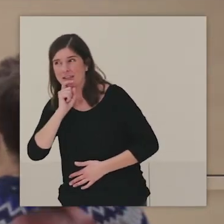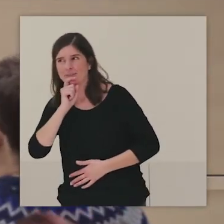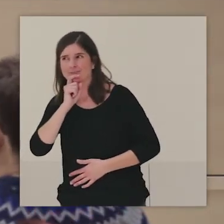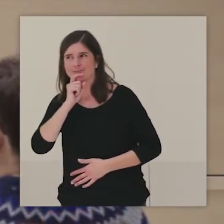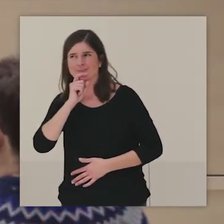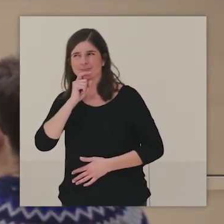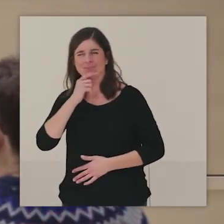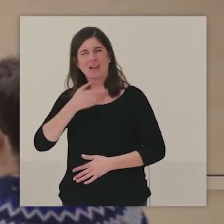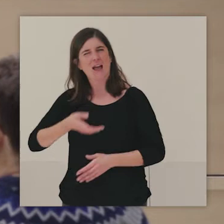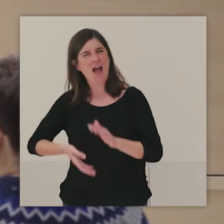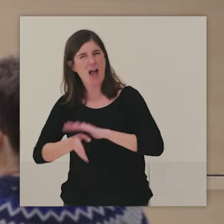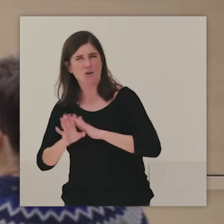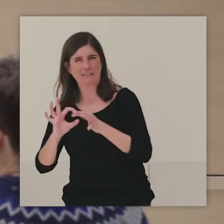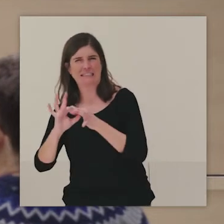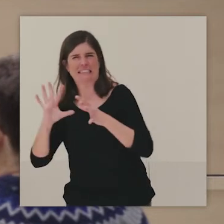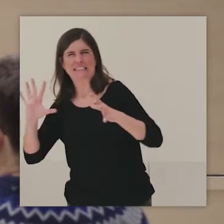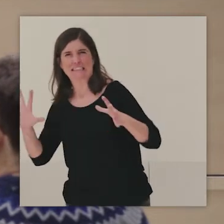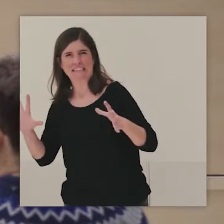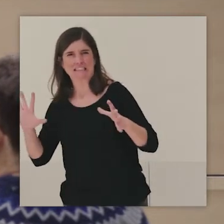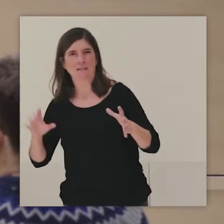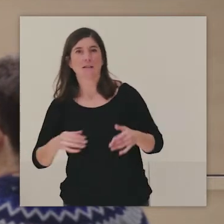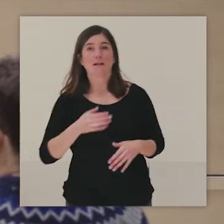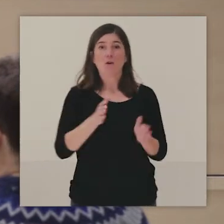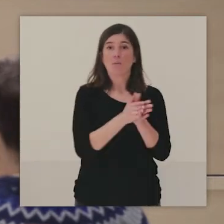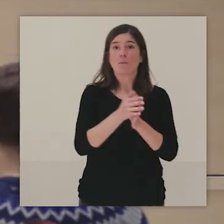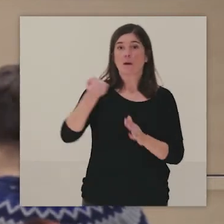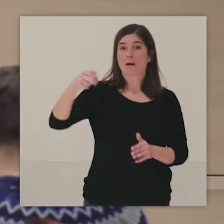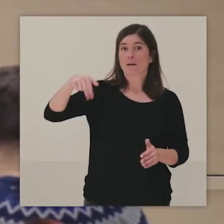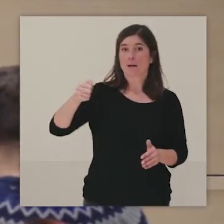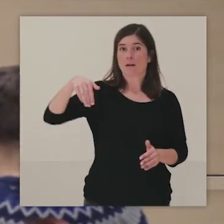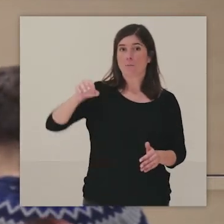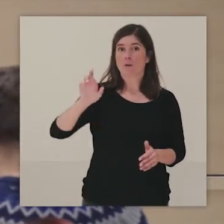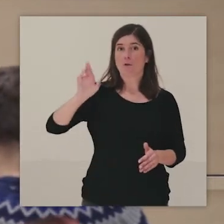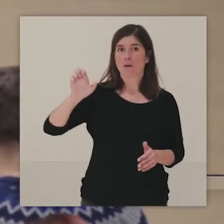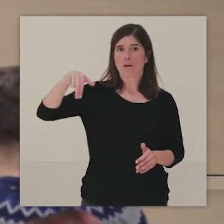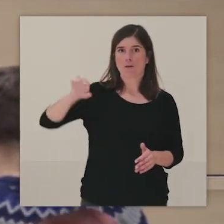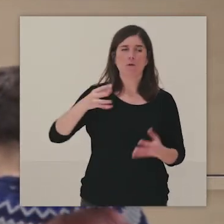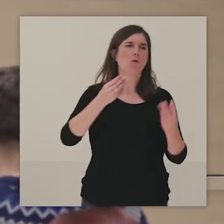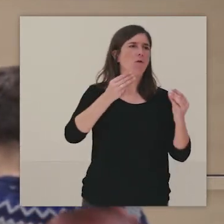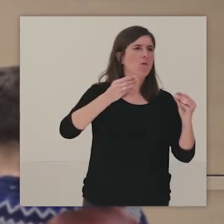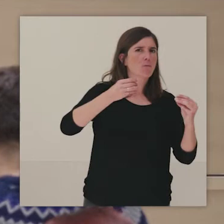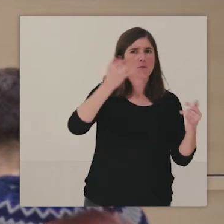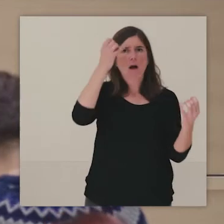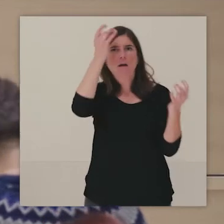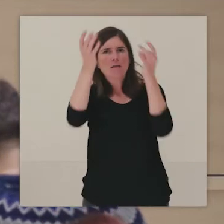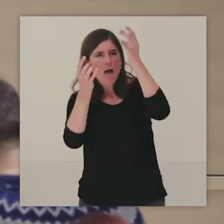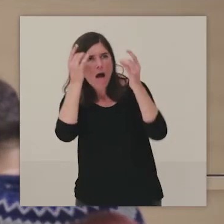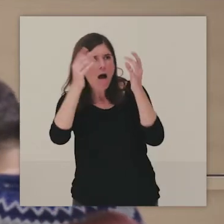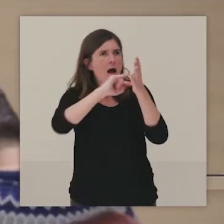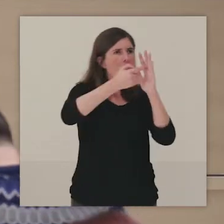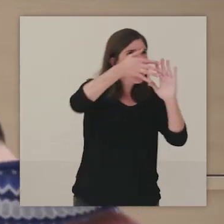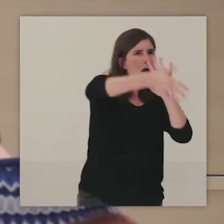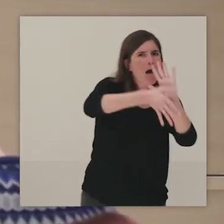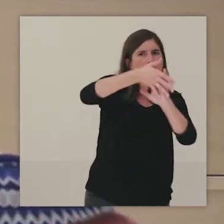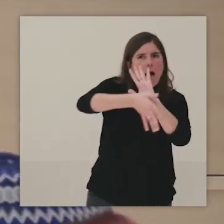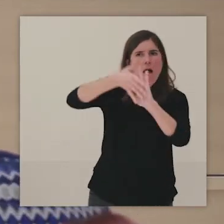iniciativas. Ana Moreno nos ha contado muchísimas, pero todavía se sigue viendo en muchas ocasiones con cierta distancia y el